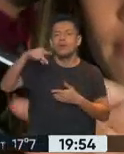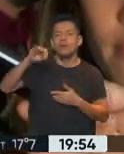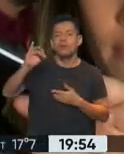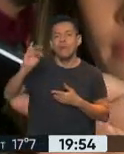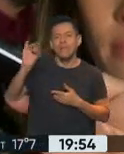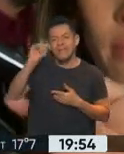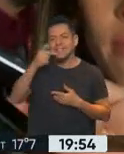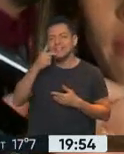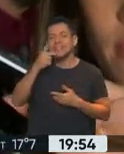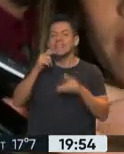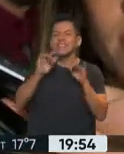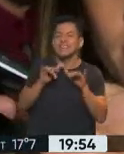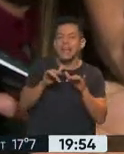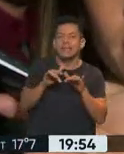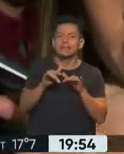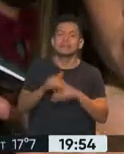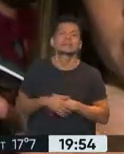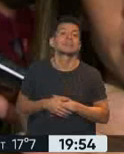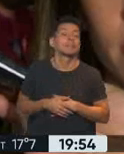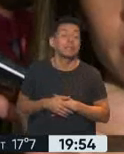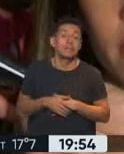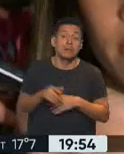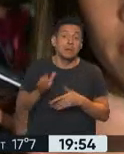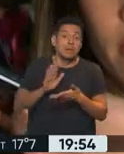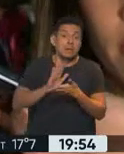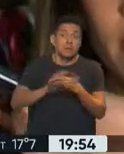que ha dejado la pandemia, nos representaba un nuevo desafío, que era cómo